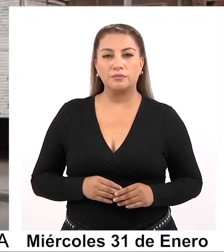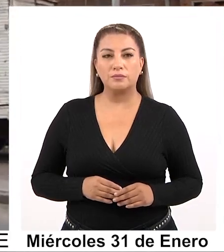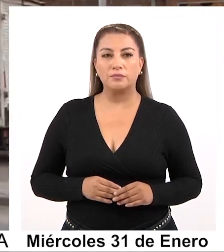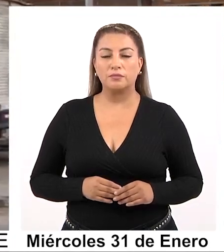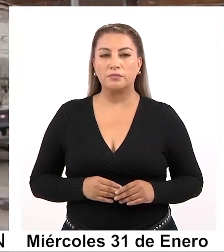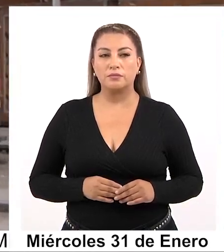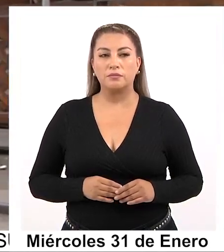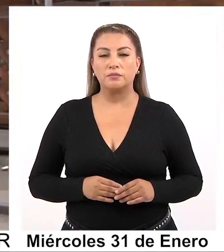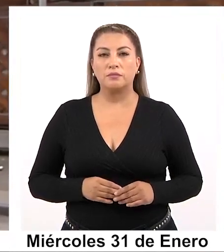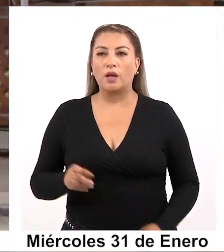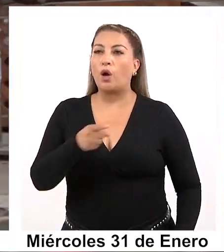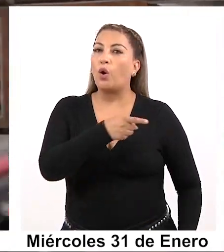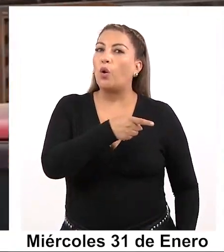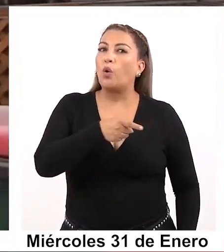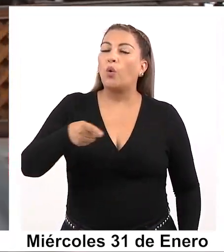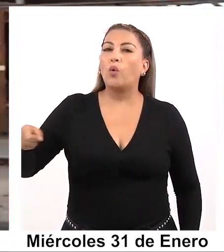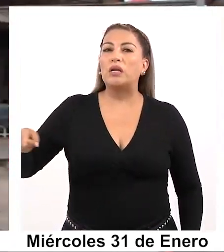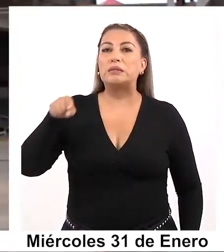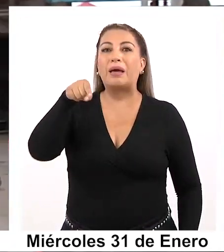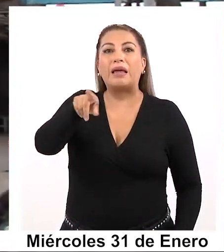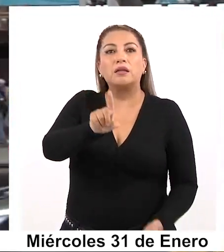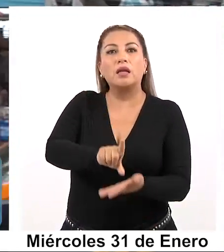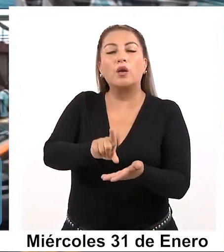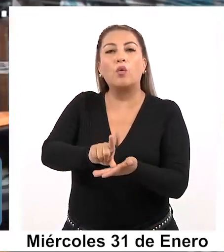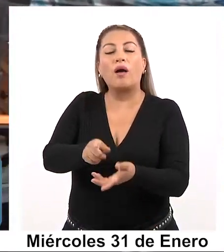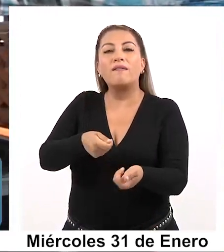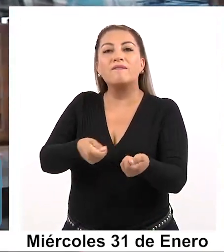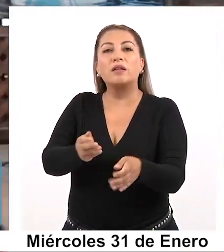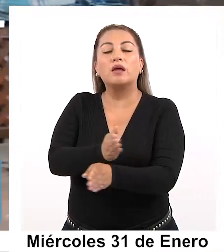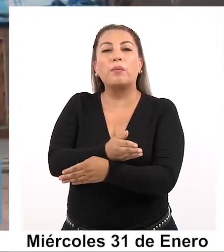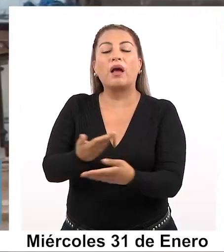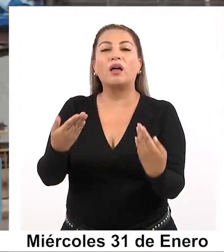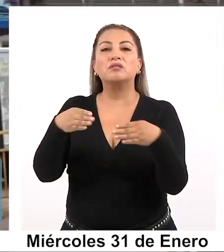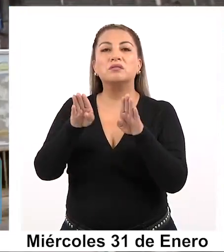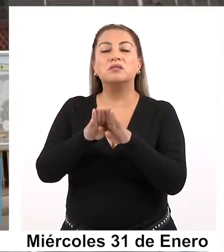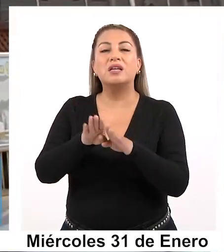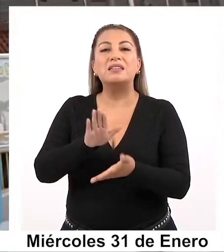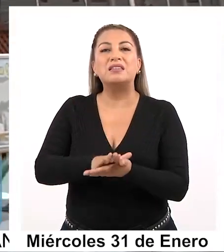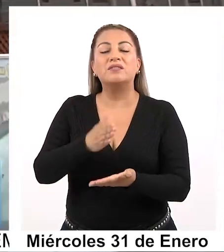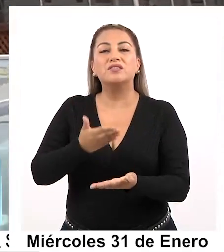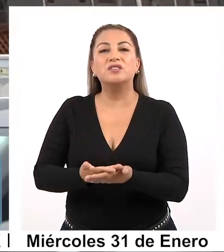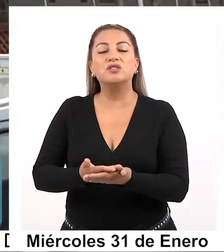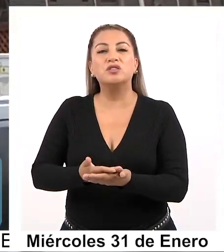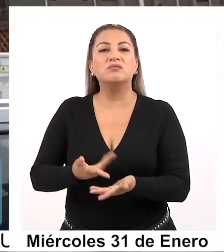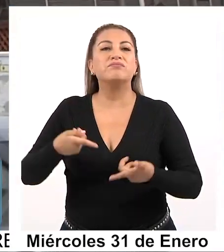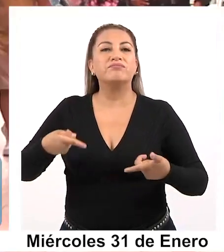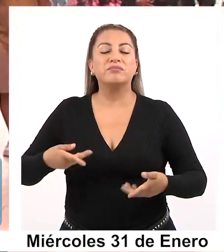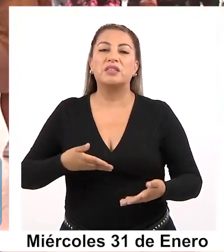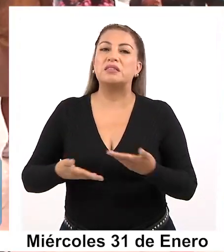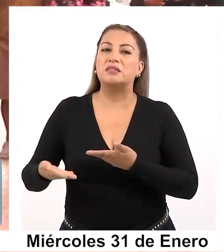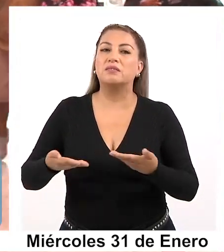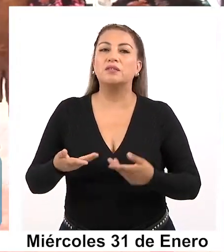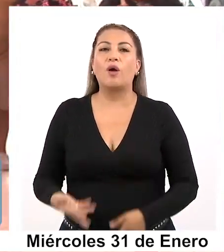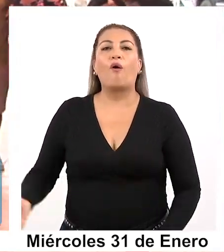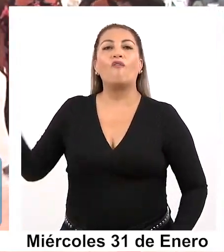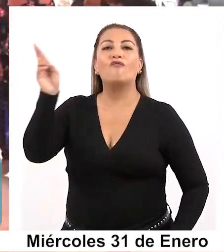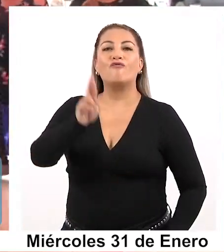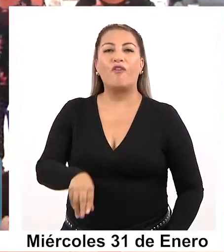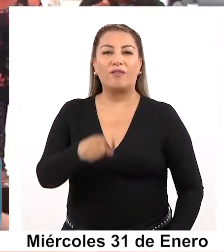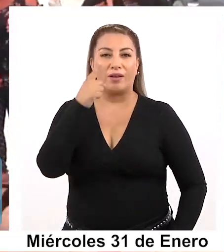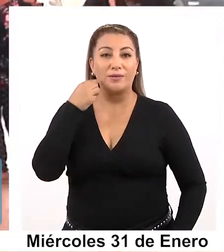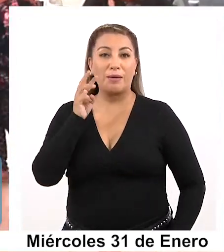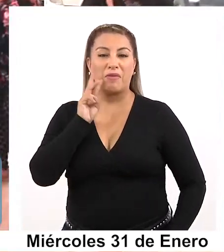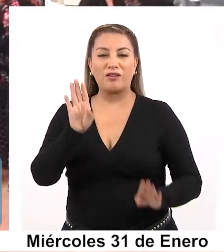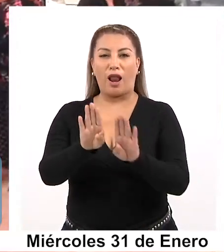Tras una semana de permanecer cerrada por el Servicio de Salud de Iquique, la caleta Riquelme retomó su actividad este